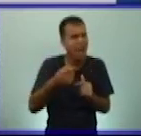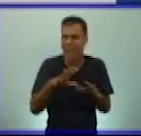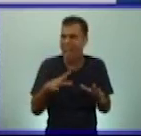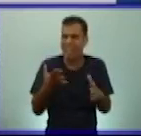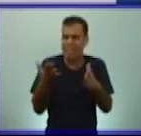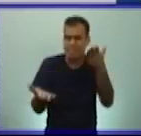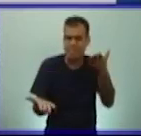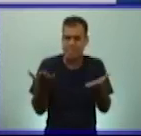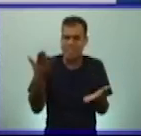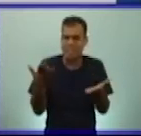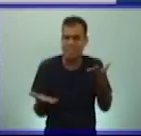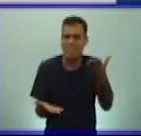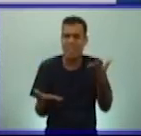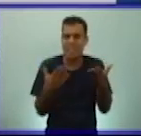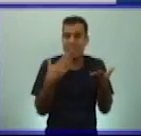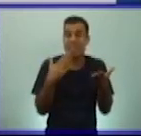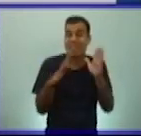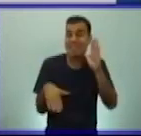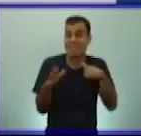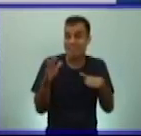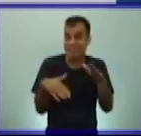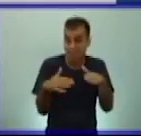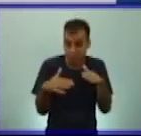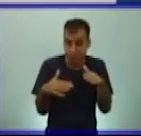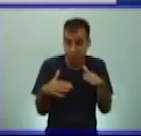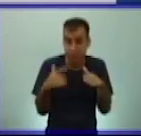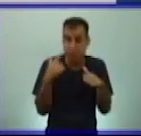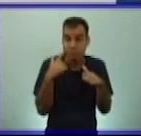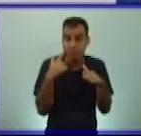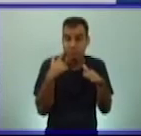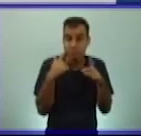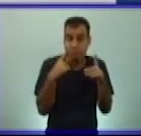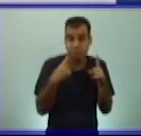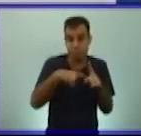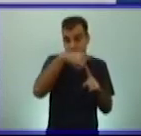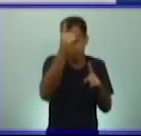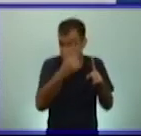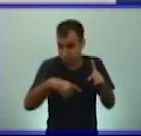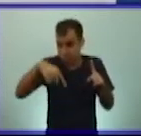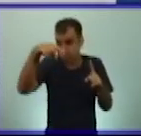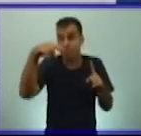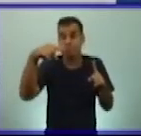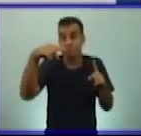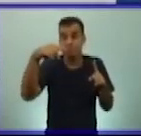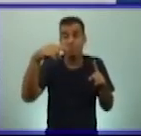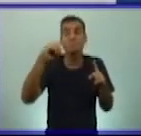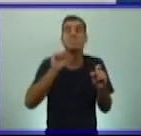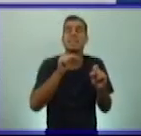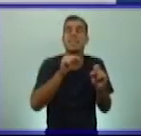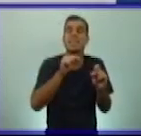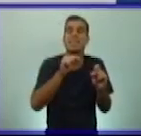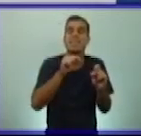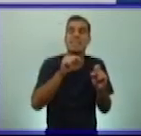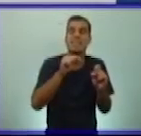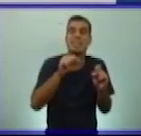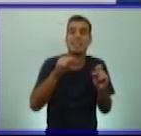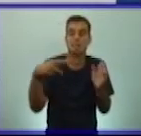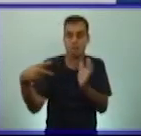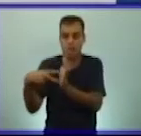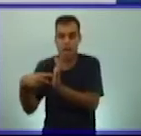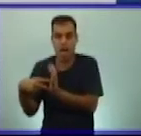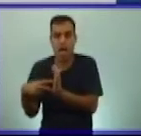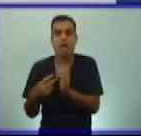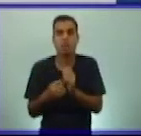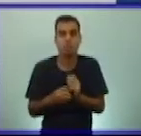la coordenada con la carga. Es decir, que la coordenada responde a la ley del coseno, la carga responde a la ley